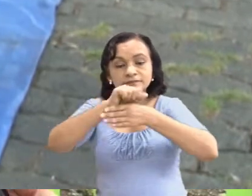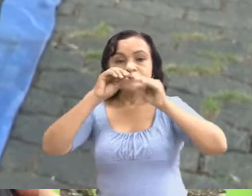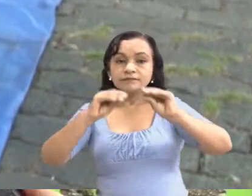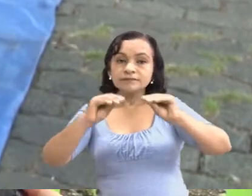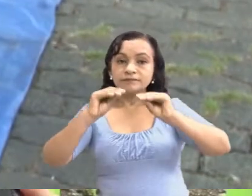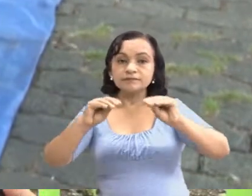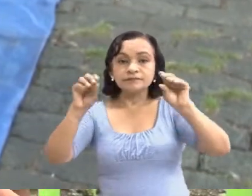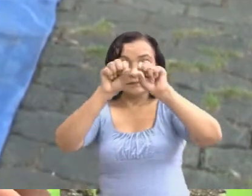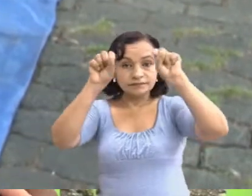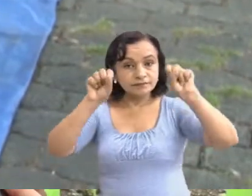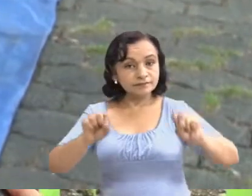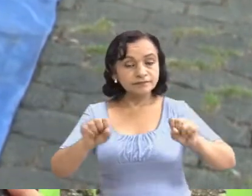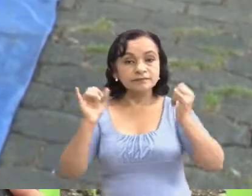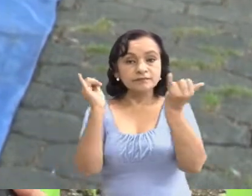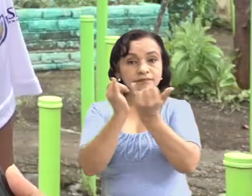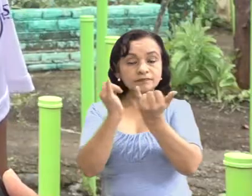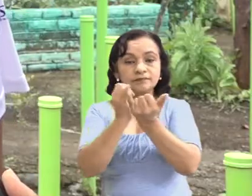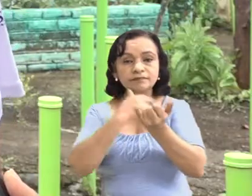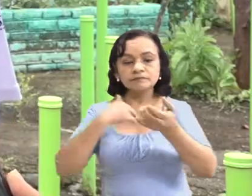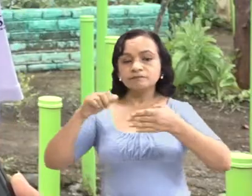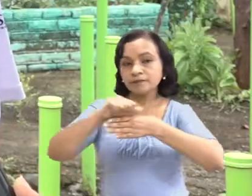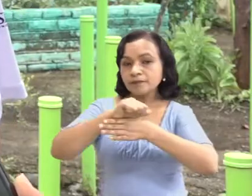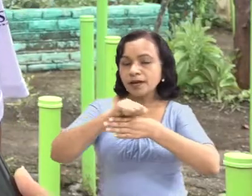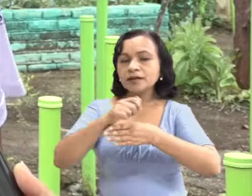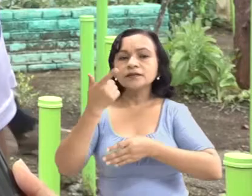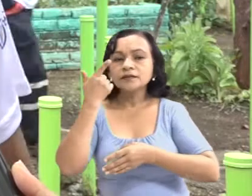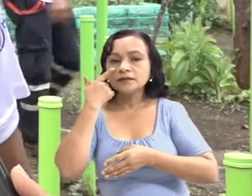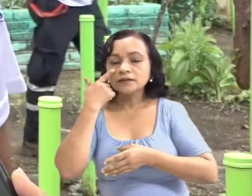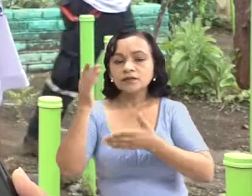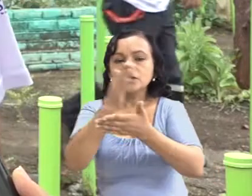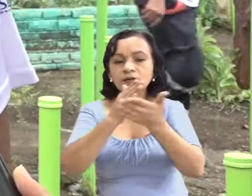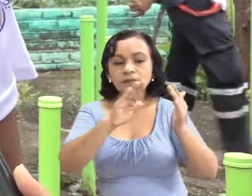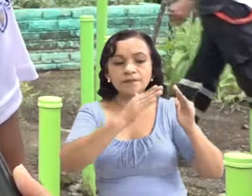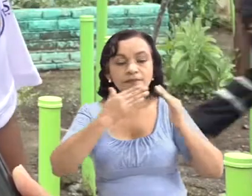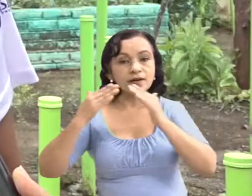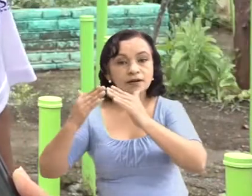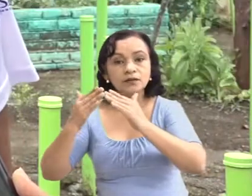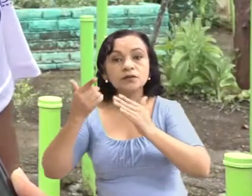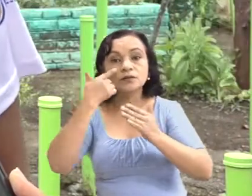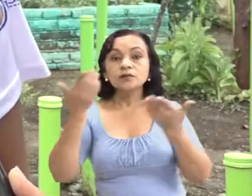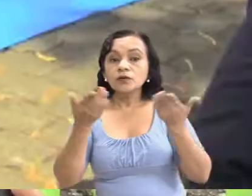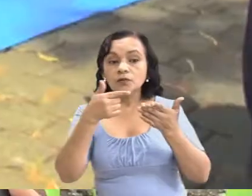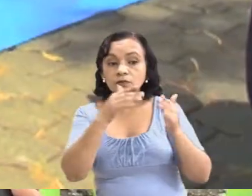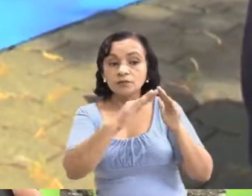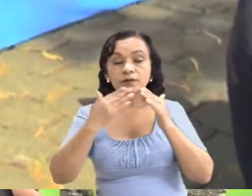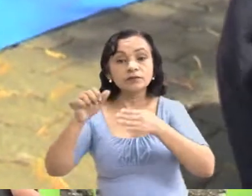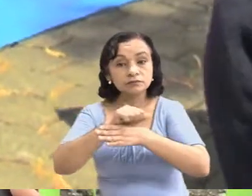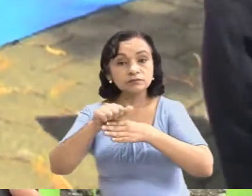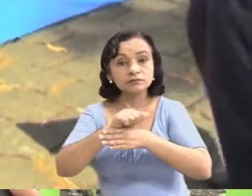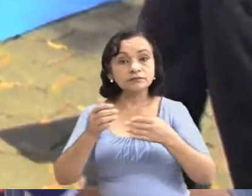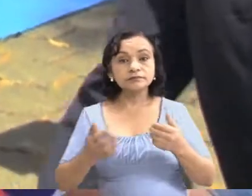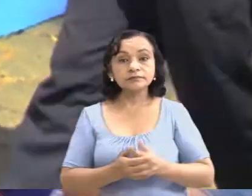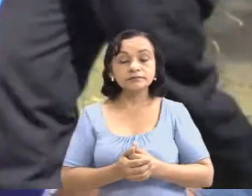poder llevar la capacitación. Y al mismo tiempo hacemos simulaciones con algunas comunidades para ver el grado de preparación que tienen